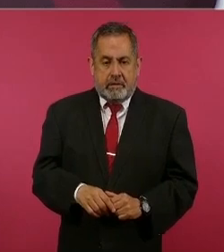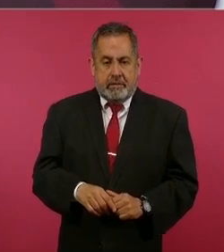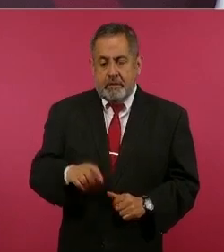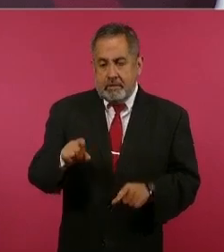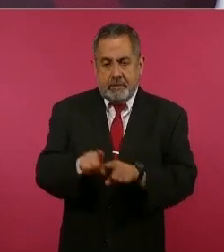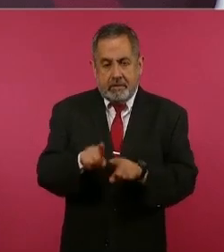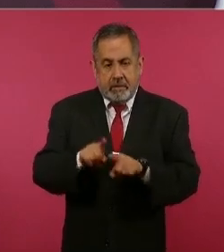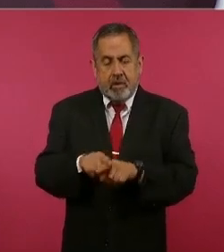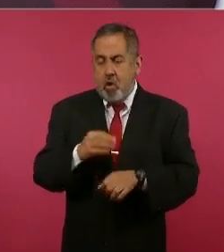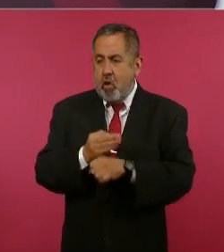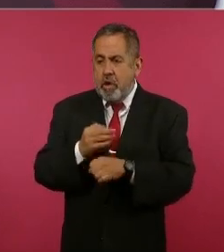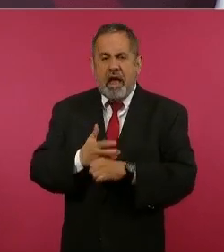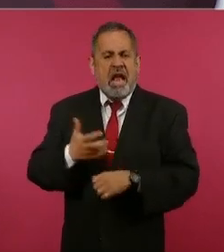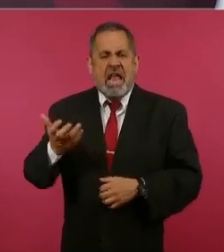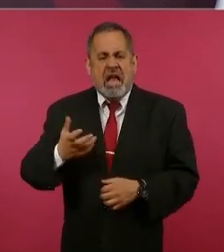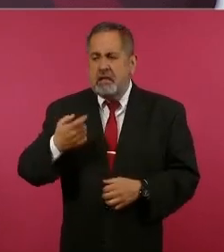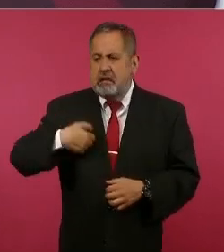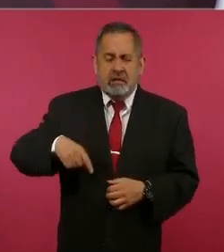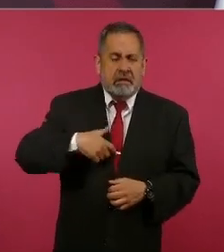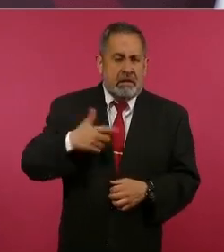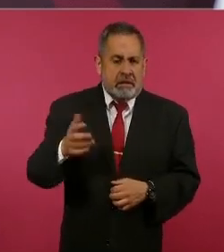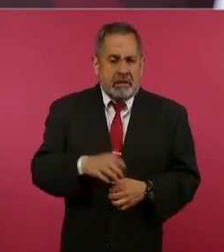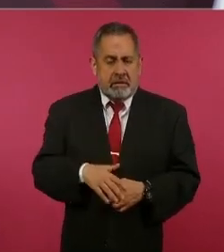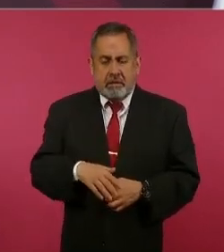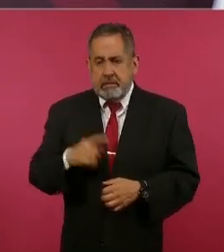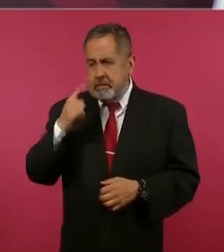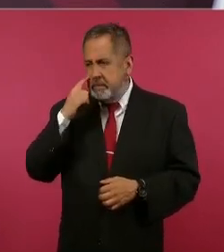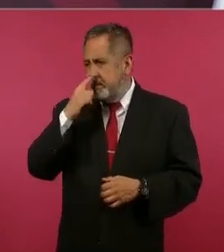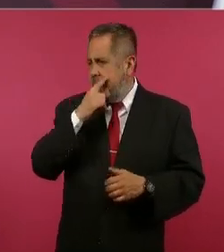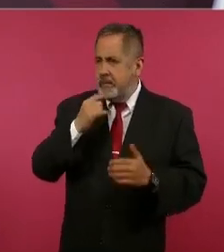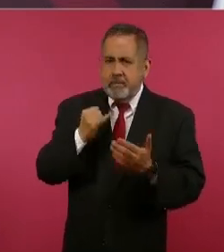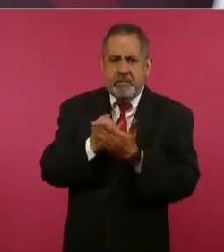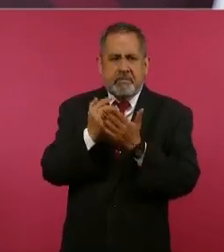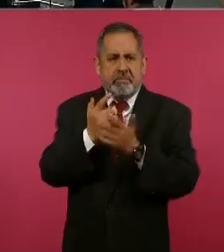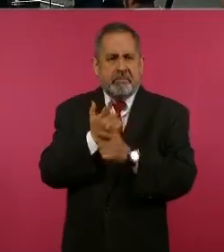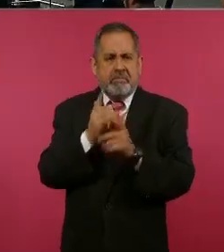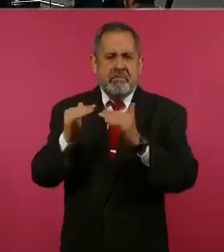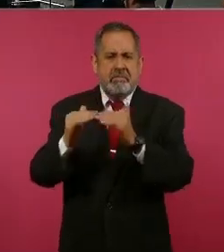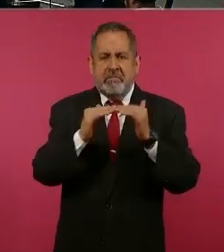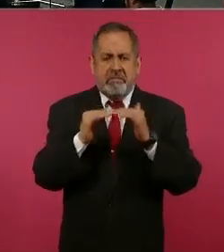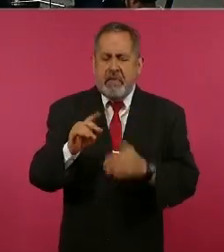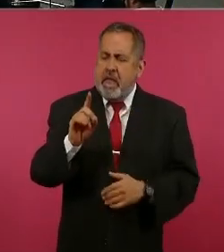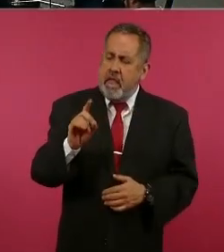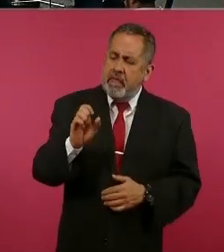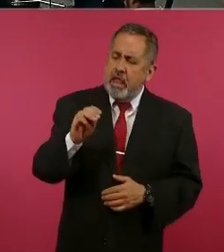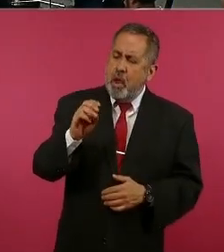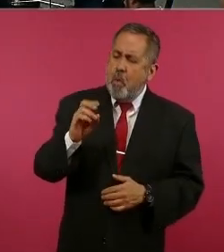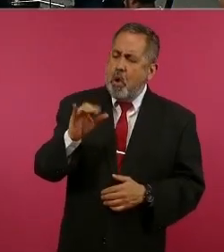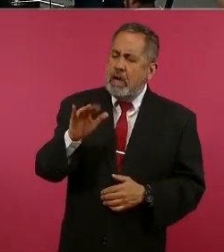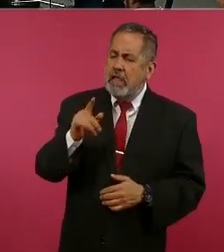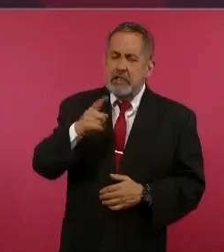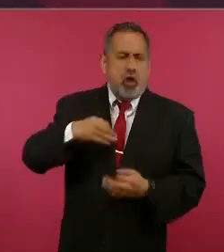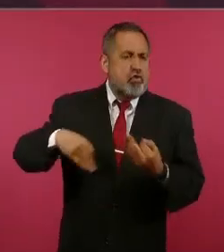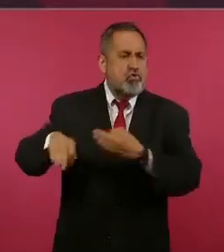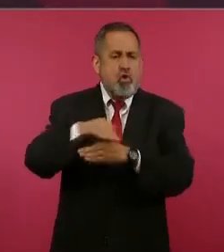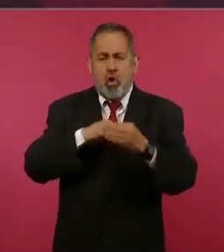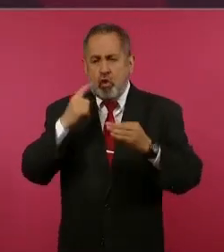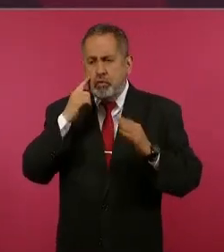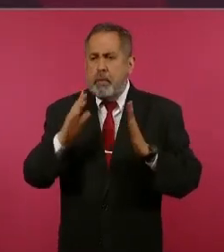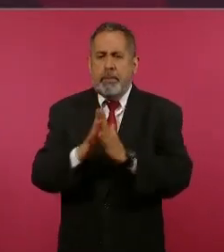llevando a la práctica la democracia. que no